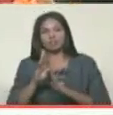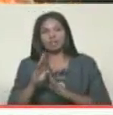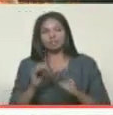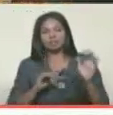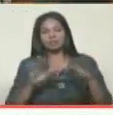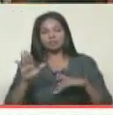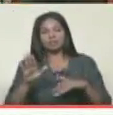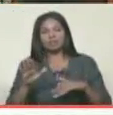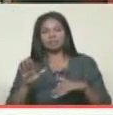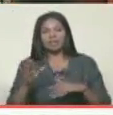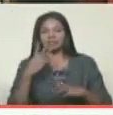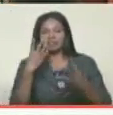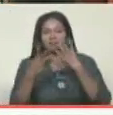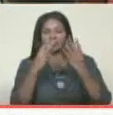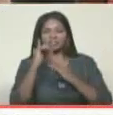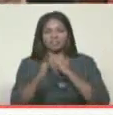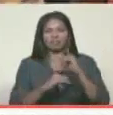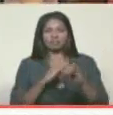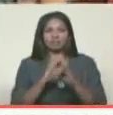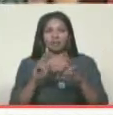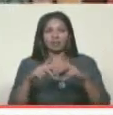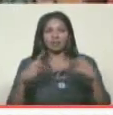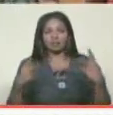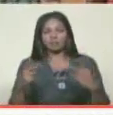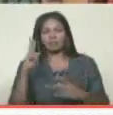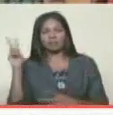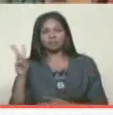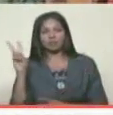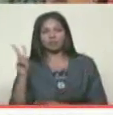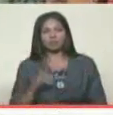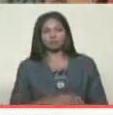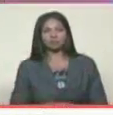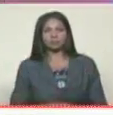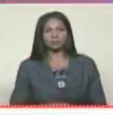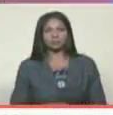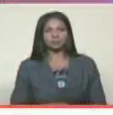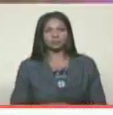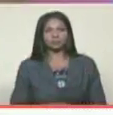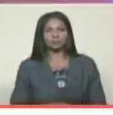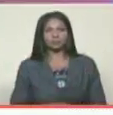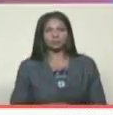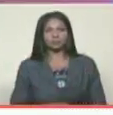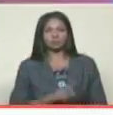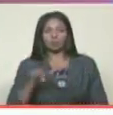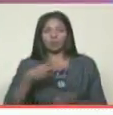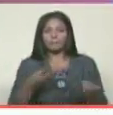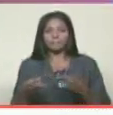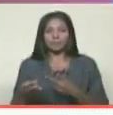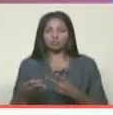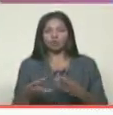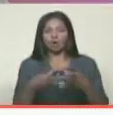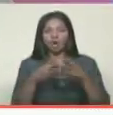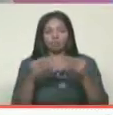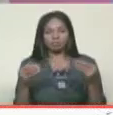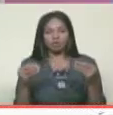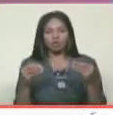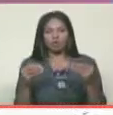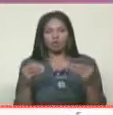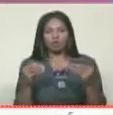15ª edición de la Feria Internacional del Libro de Venezuela. Y las invito a